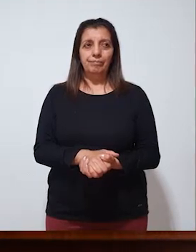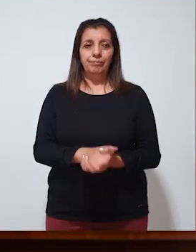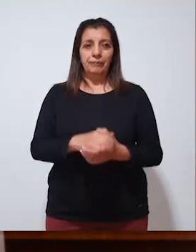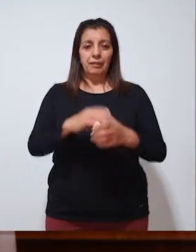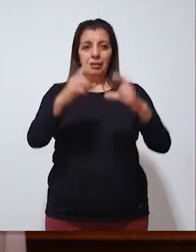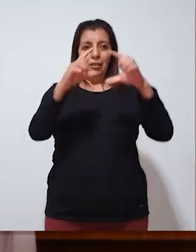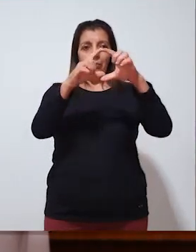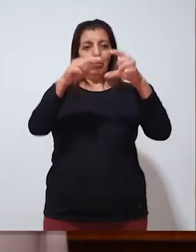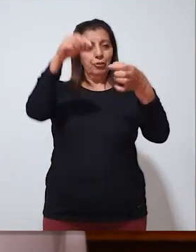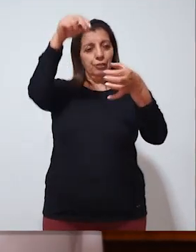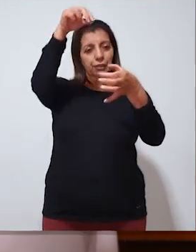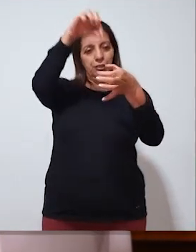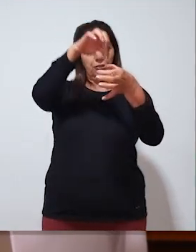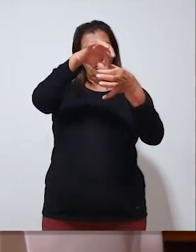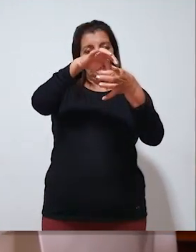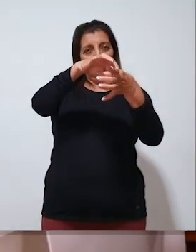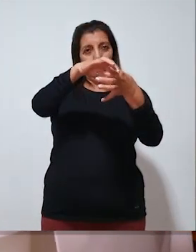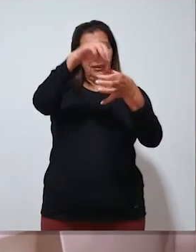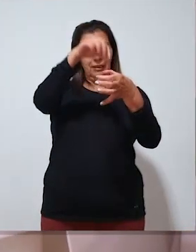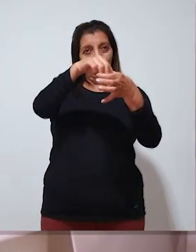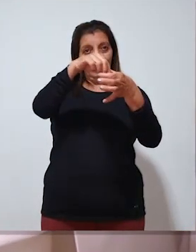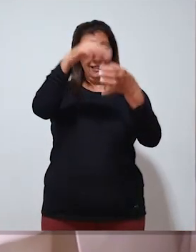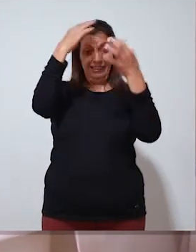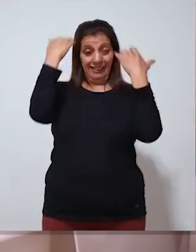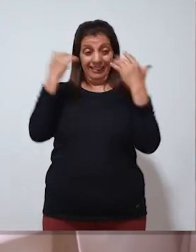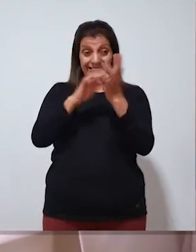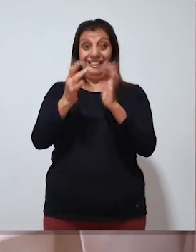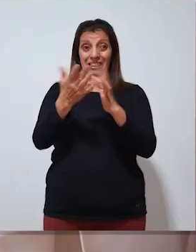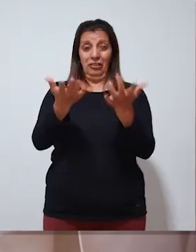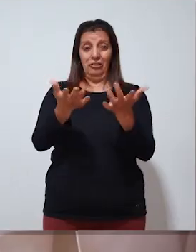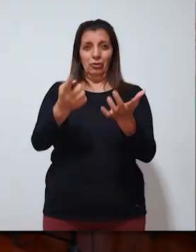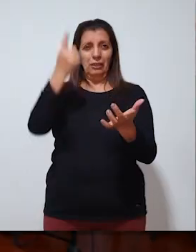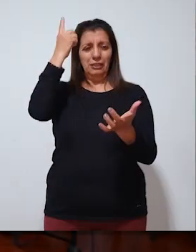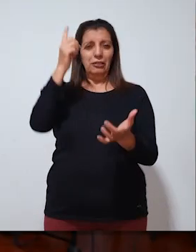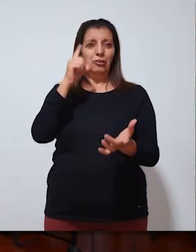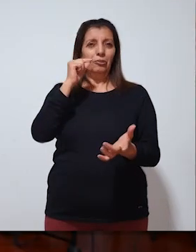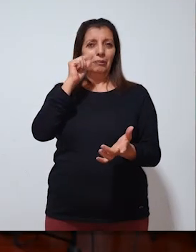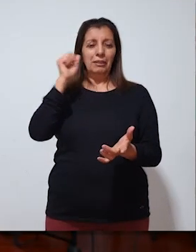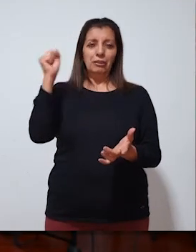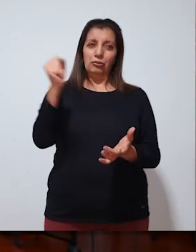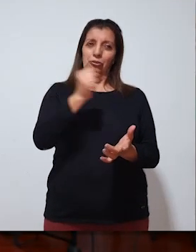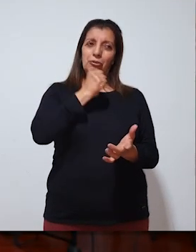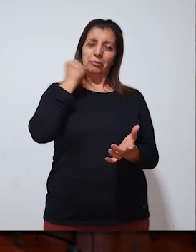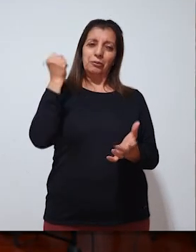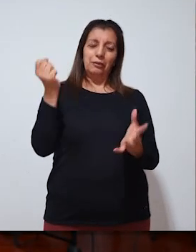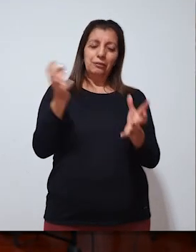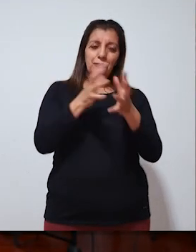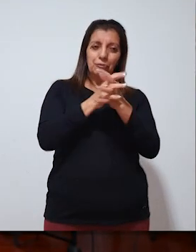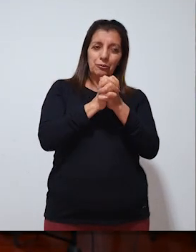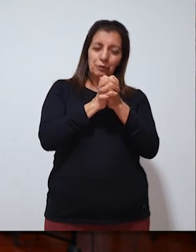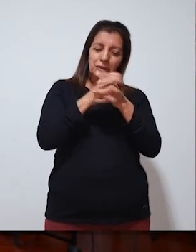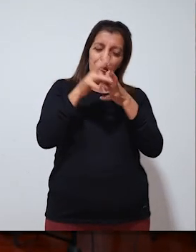Por Cristo, con Él y en Él, a ti Dios Padre omnipotente, en la unidad del Espíritu